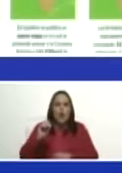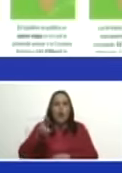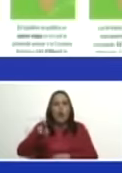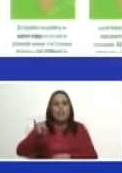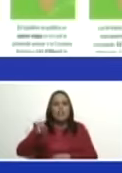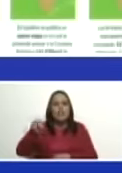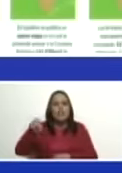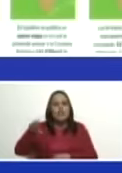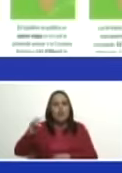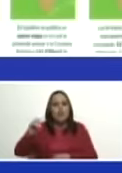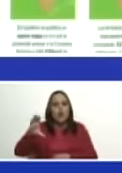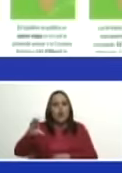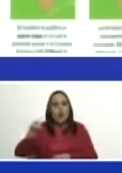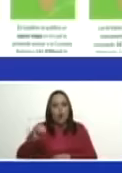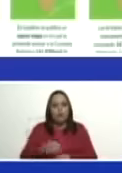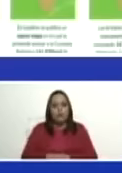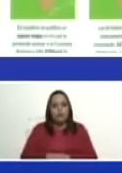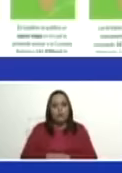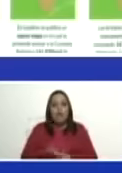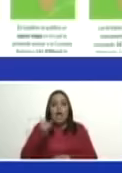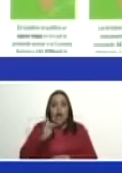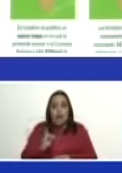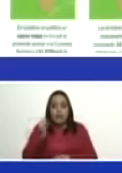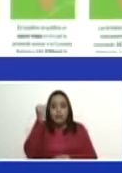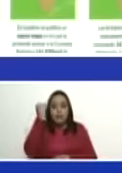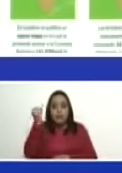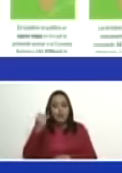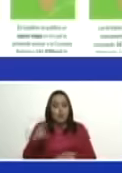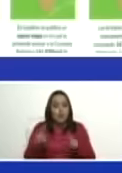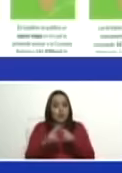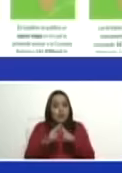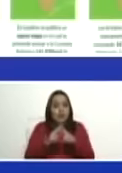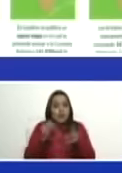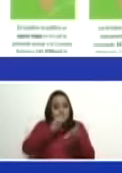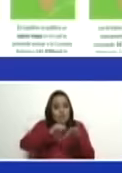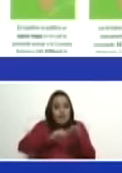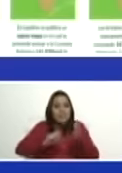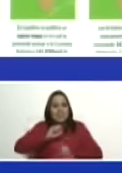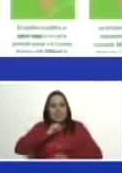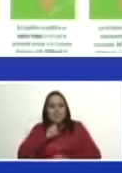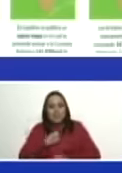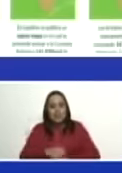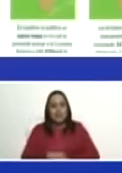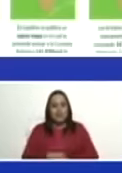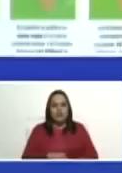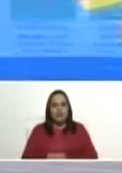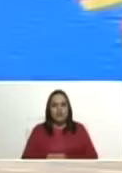Es conocido las intenciones en documentos secretos del Foreign Affairs,